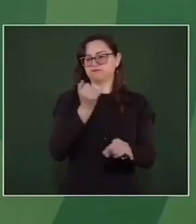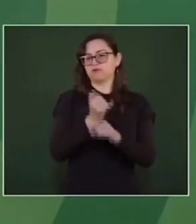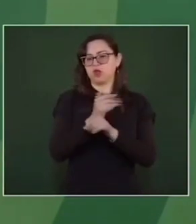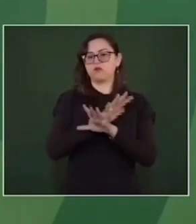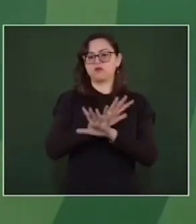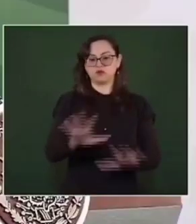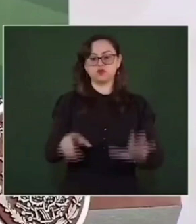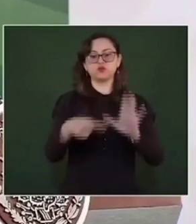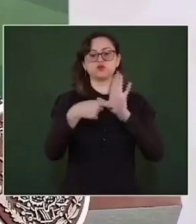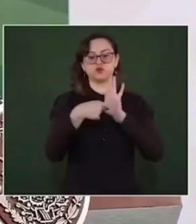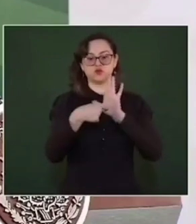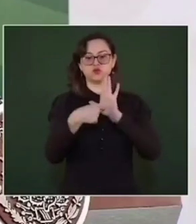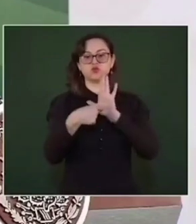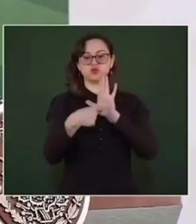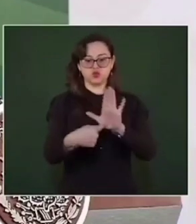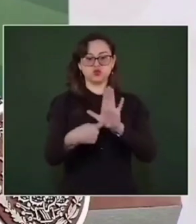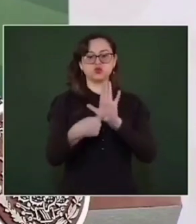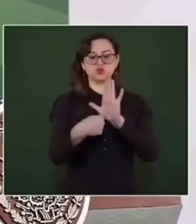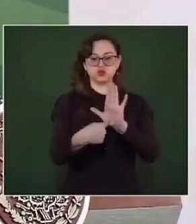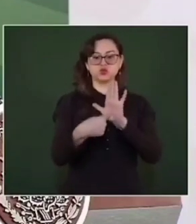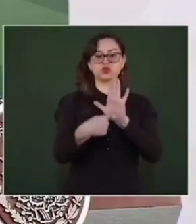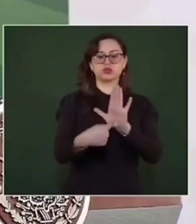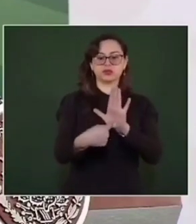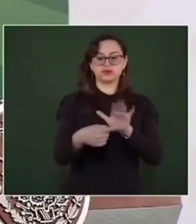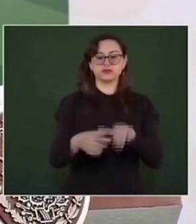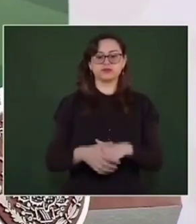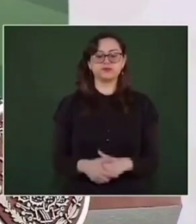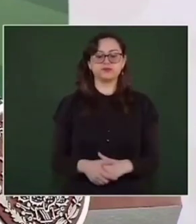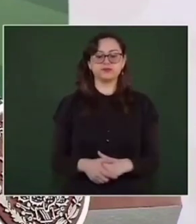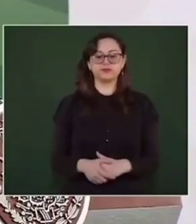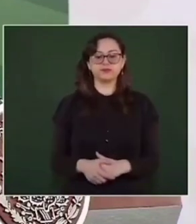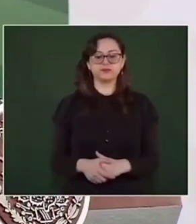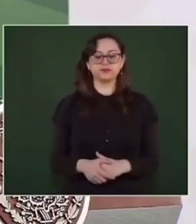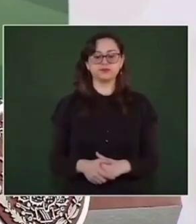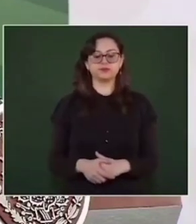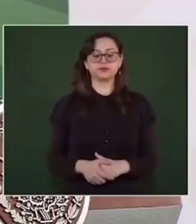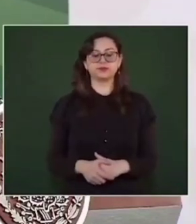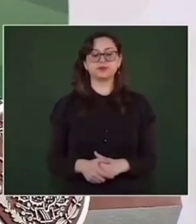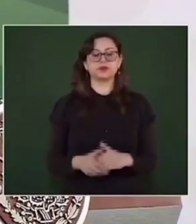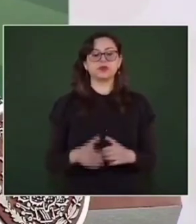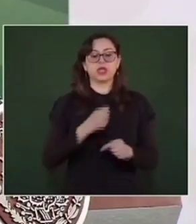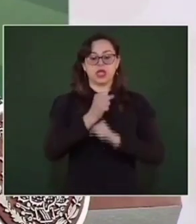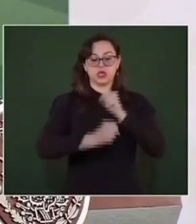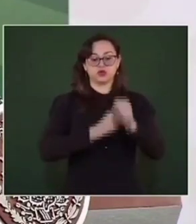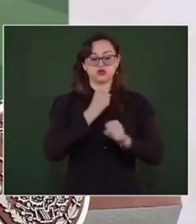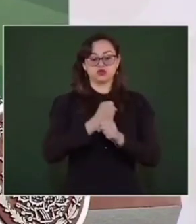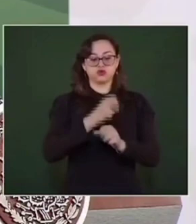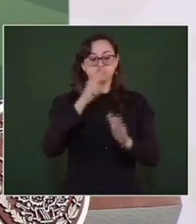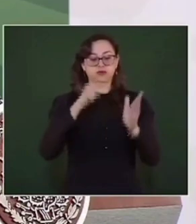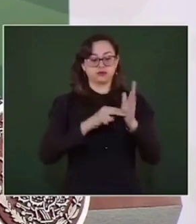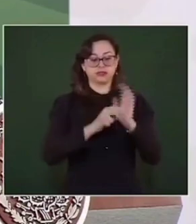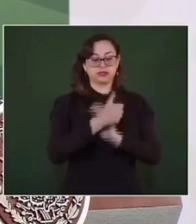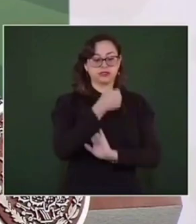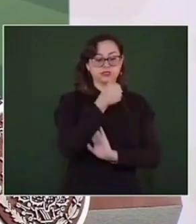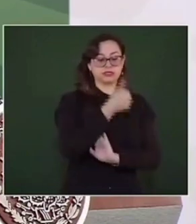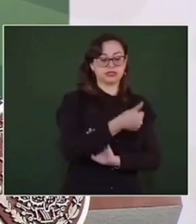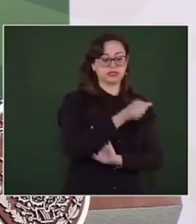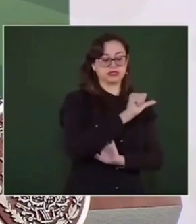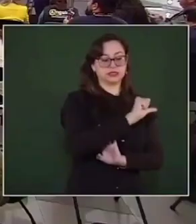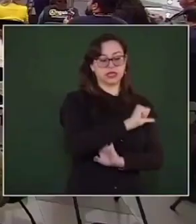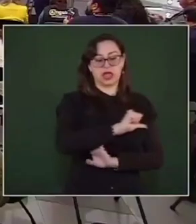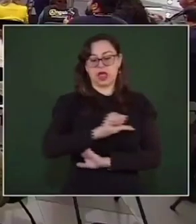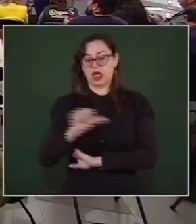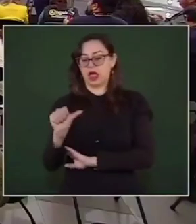Durante los años de 2006 a 2012, dos